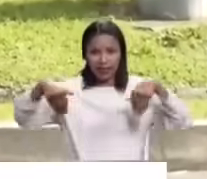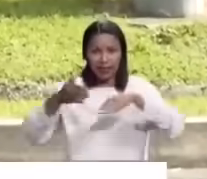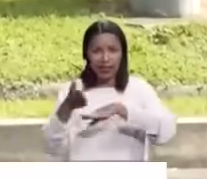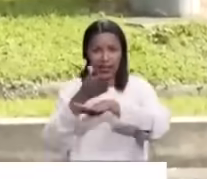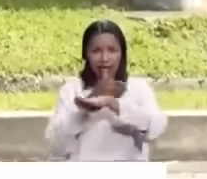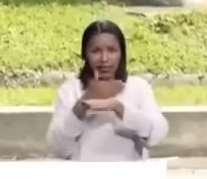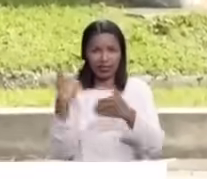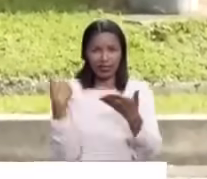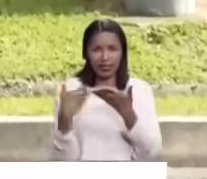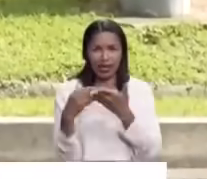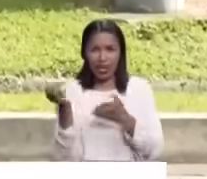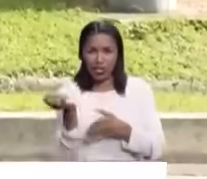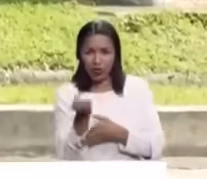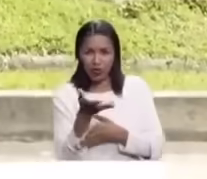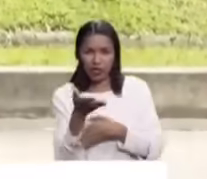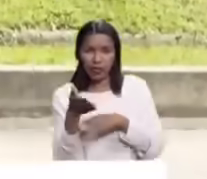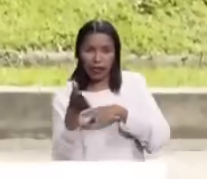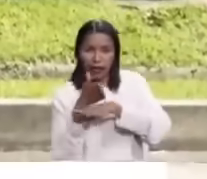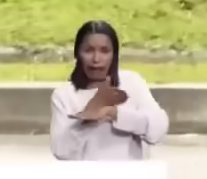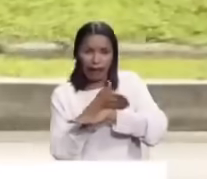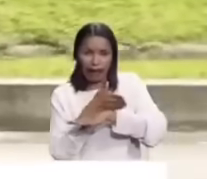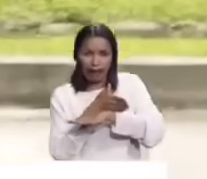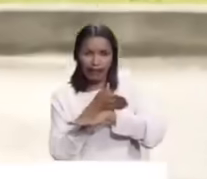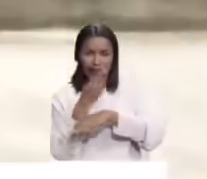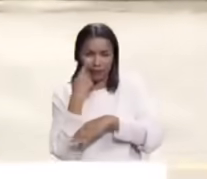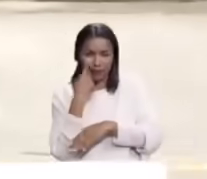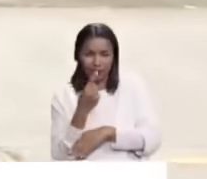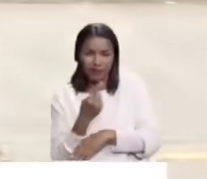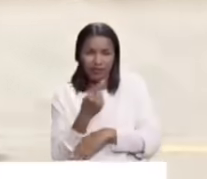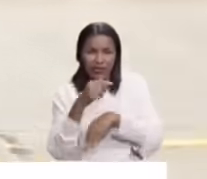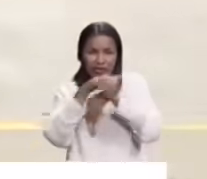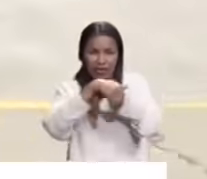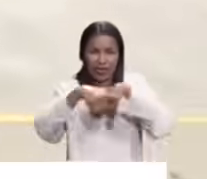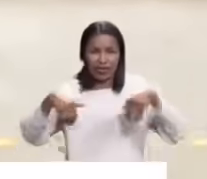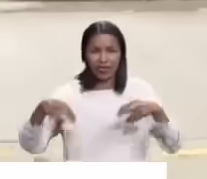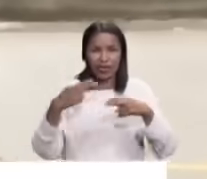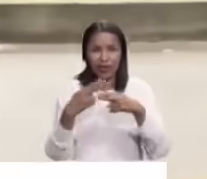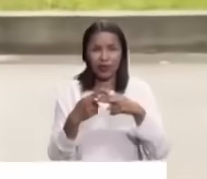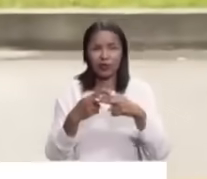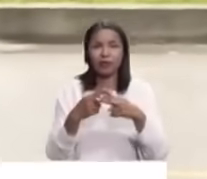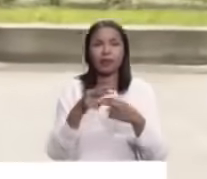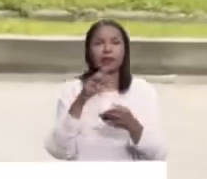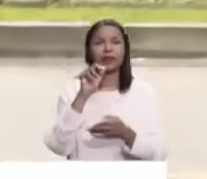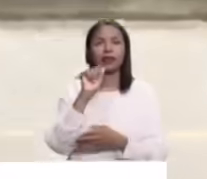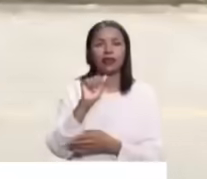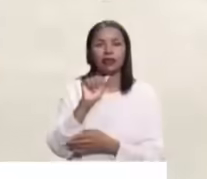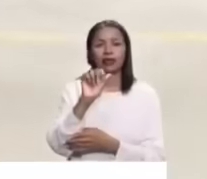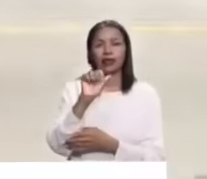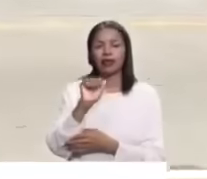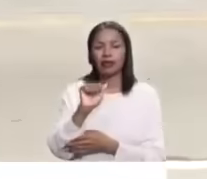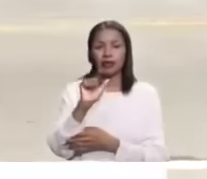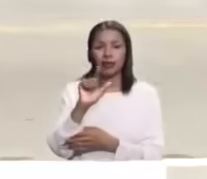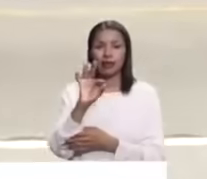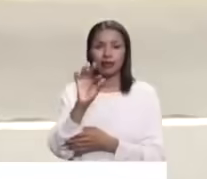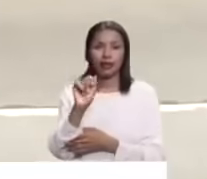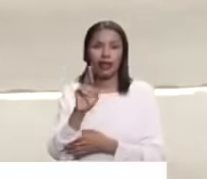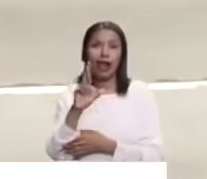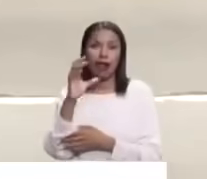esta situación policial que de manera que por este momento se mantiene de manera confusa, donde hay